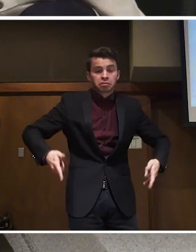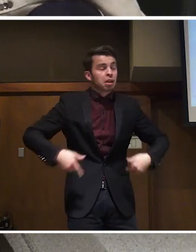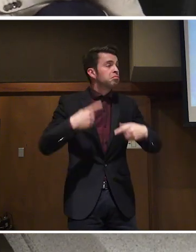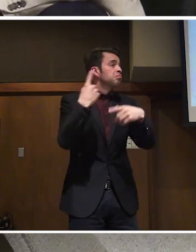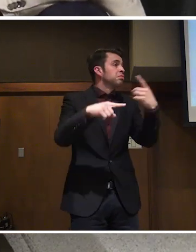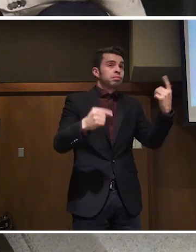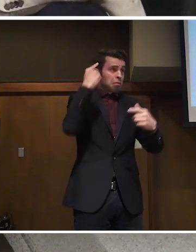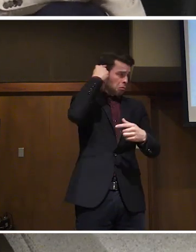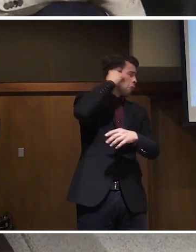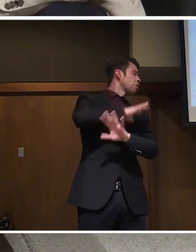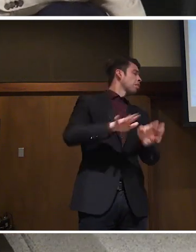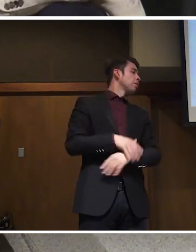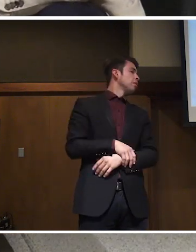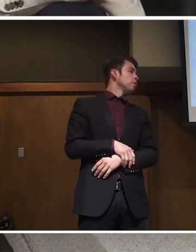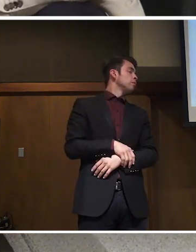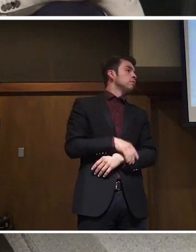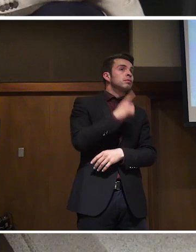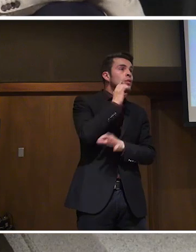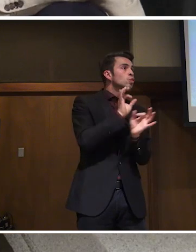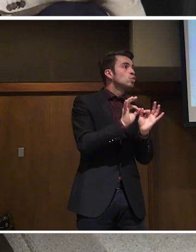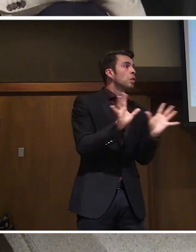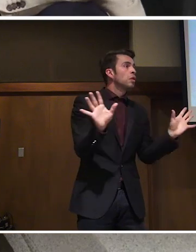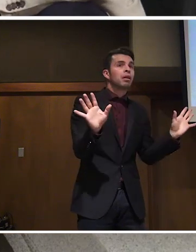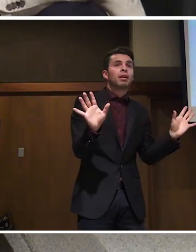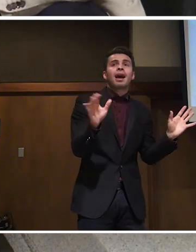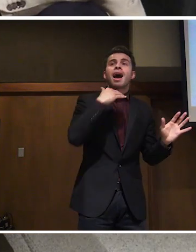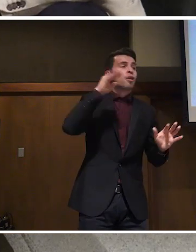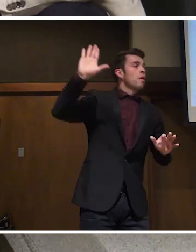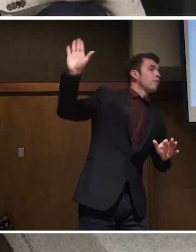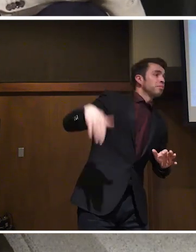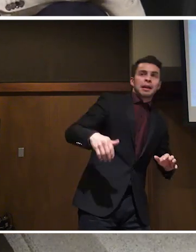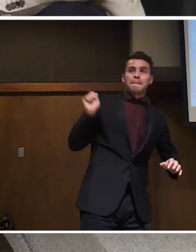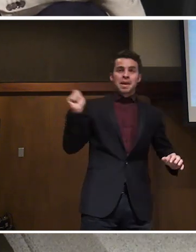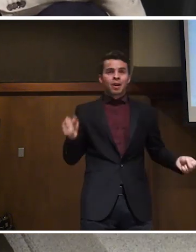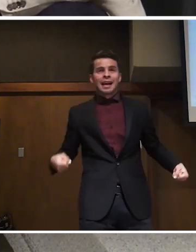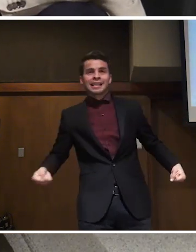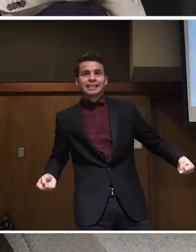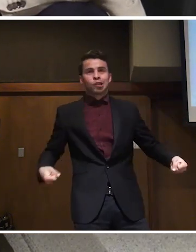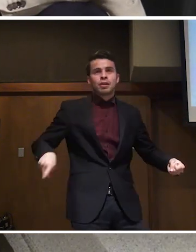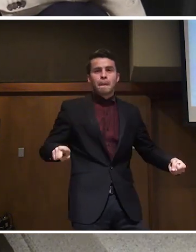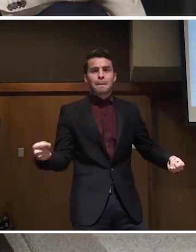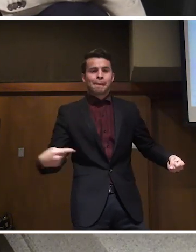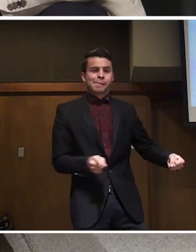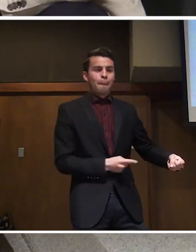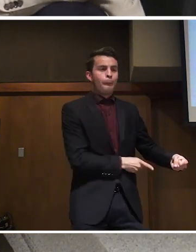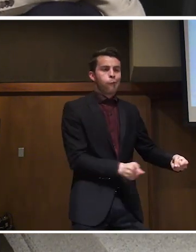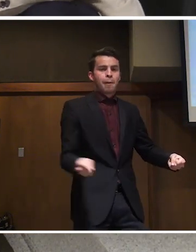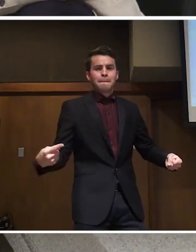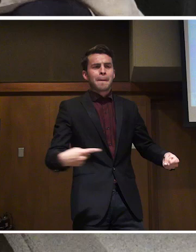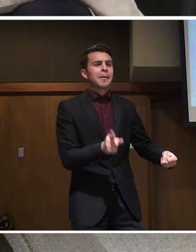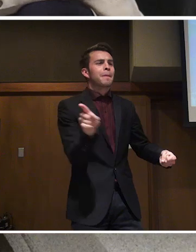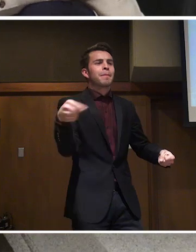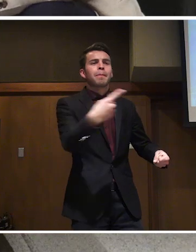hacer maravillas simplemente para encontrar rutas para que llegara alguien con una silla de ruedas hasta una sala de lectura. De